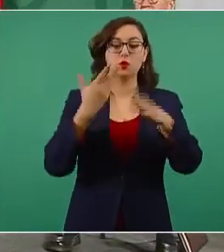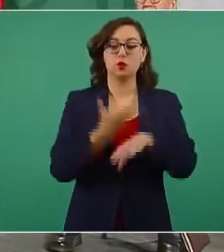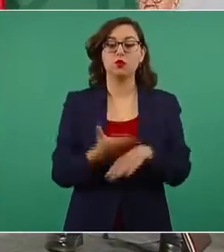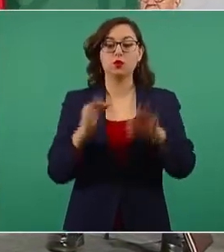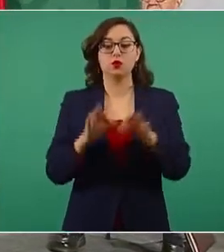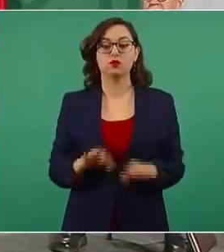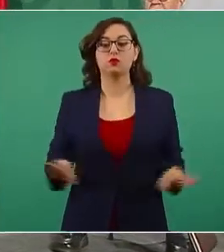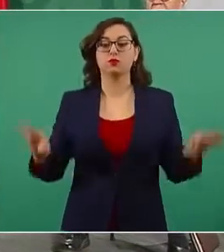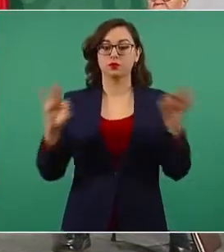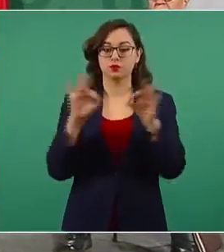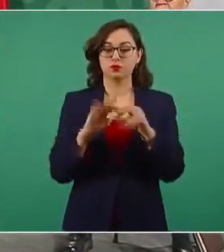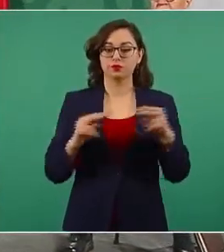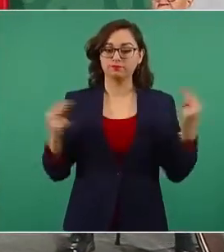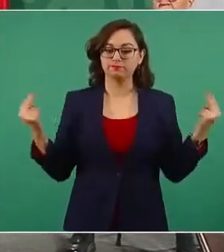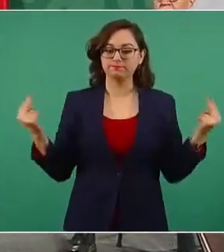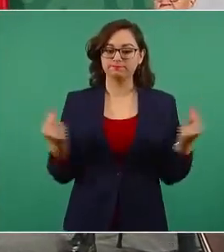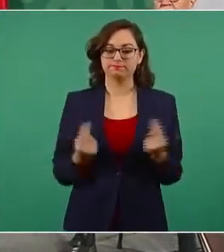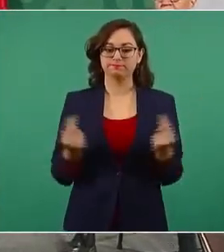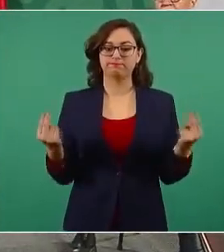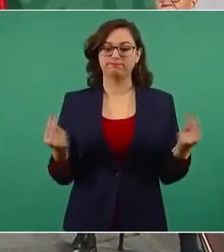necesario.